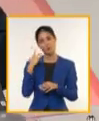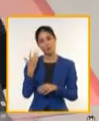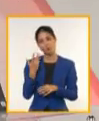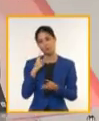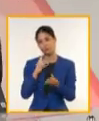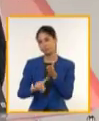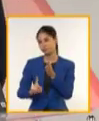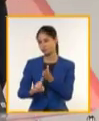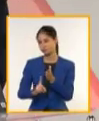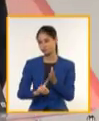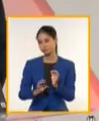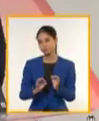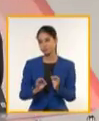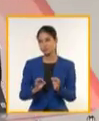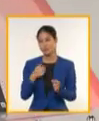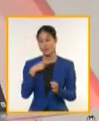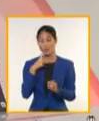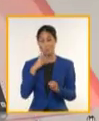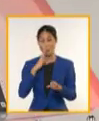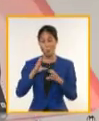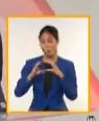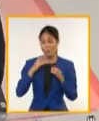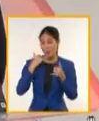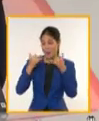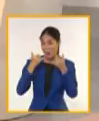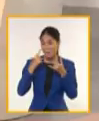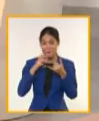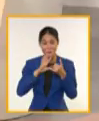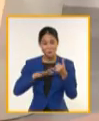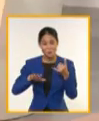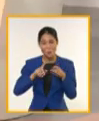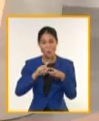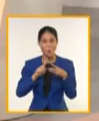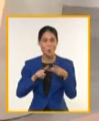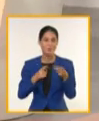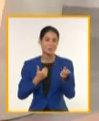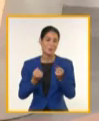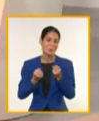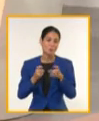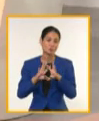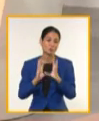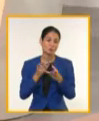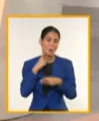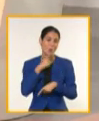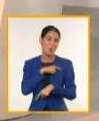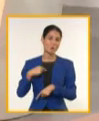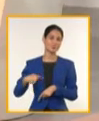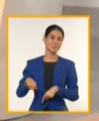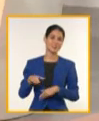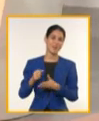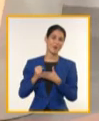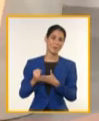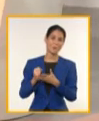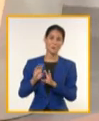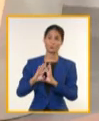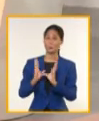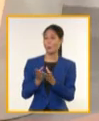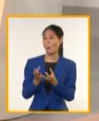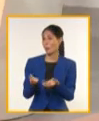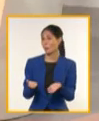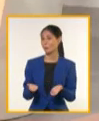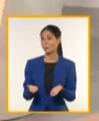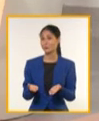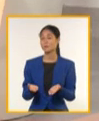en las telecomunicaciones, en el transporte. Y hay también mucho, fíjate, más allá de todos